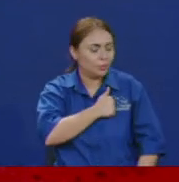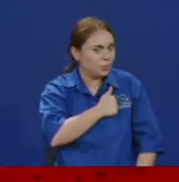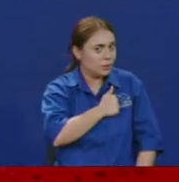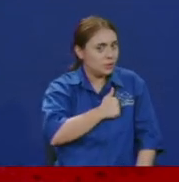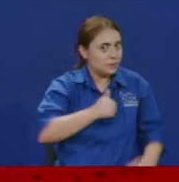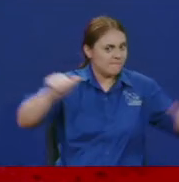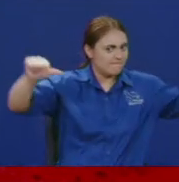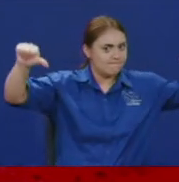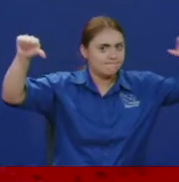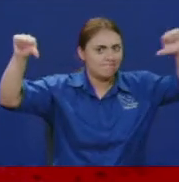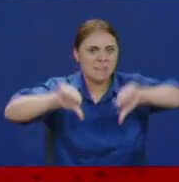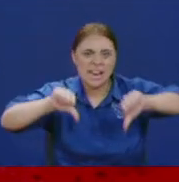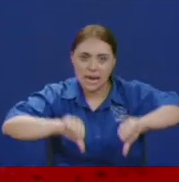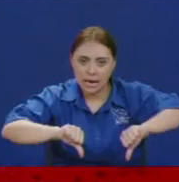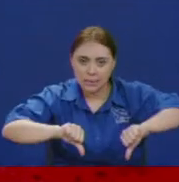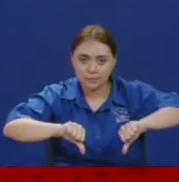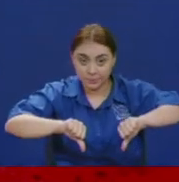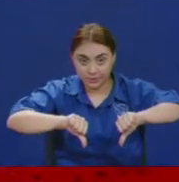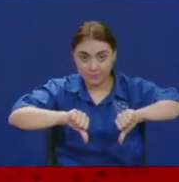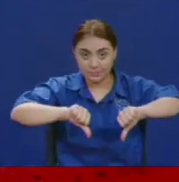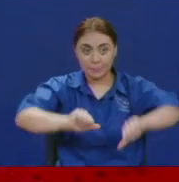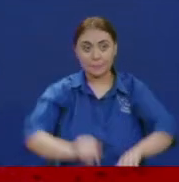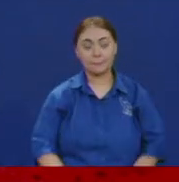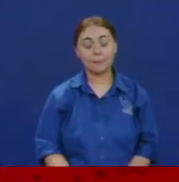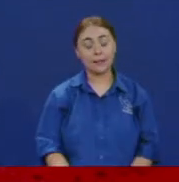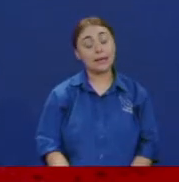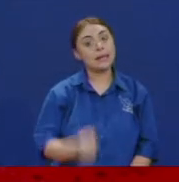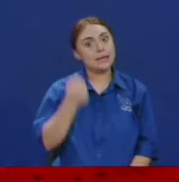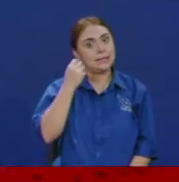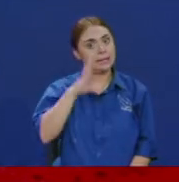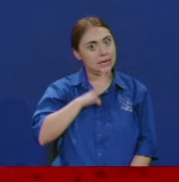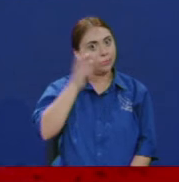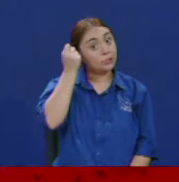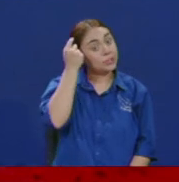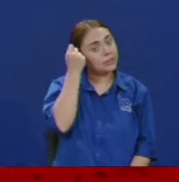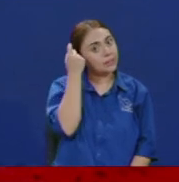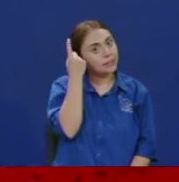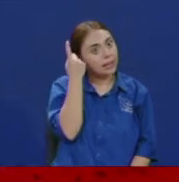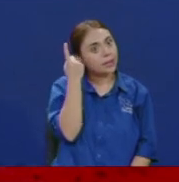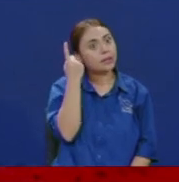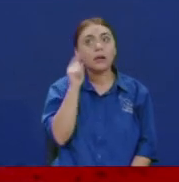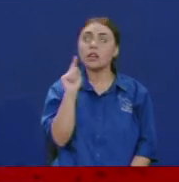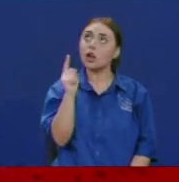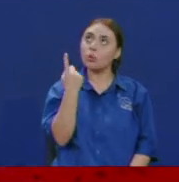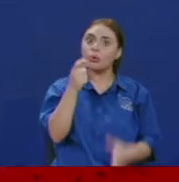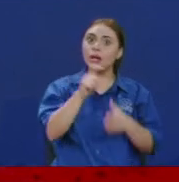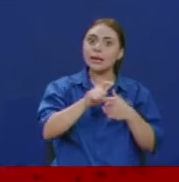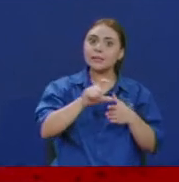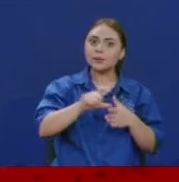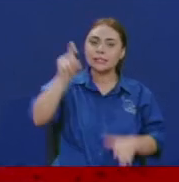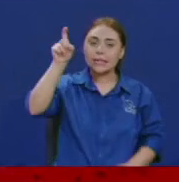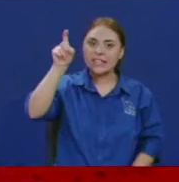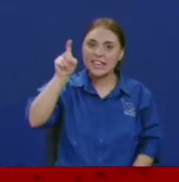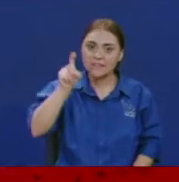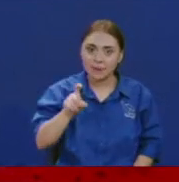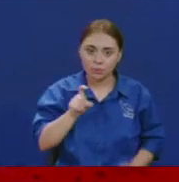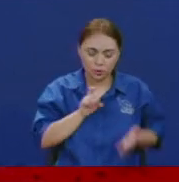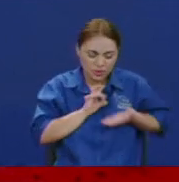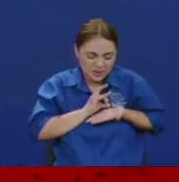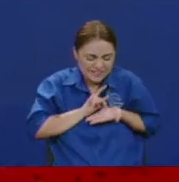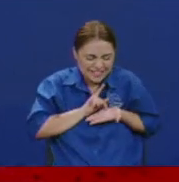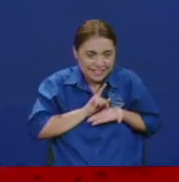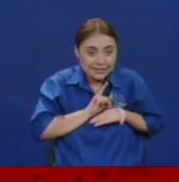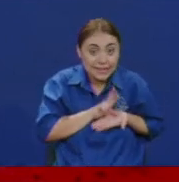que yo entiendo, y que creo que debemos de entender todos nosotros, es que una de las cosas que debemos de quitar de nosotros para